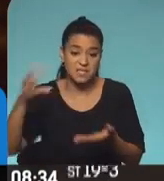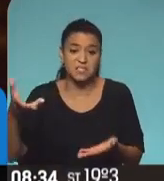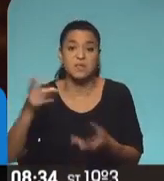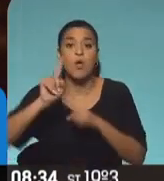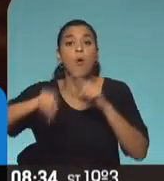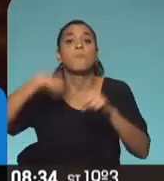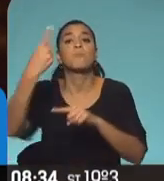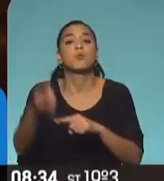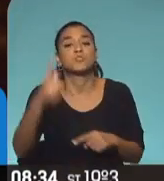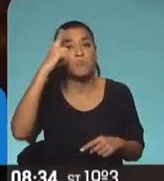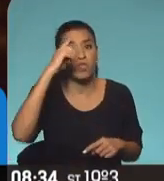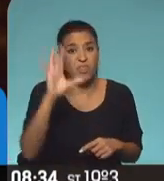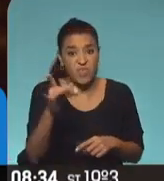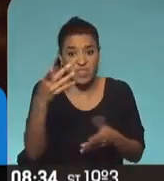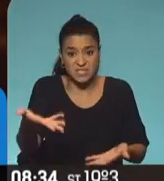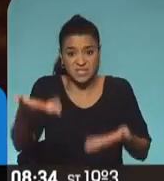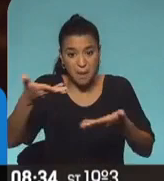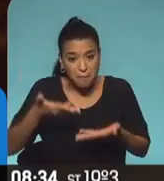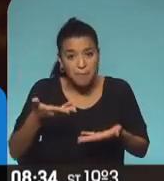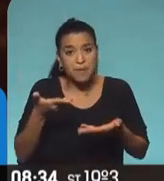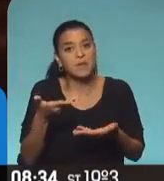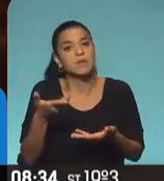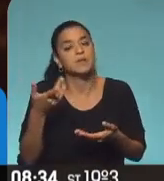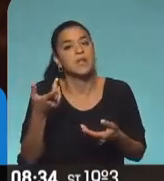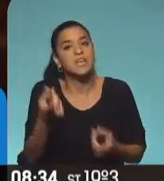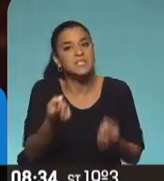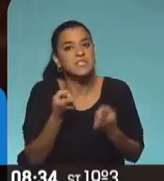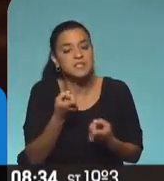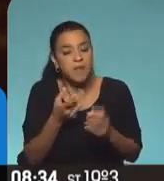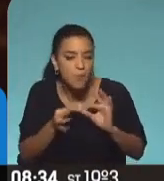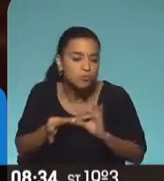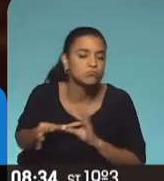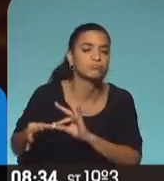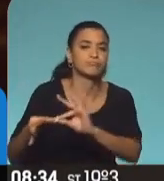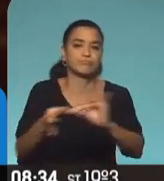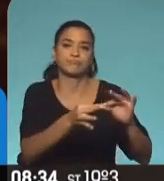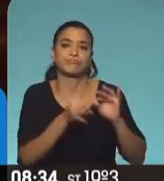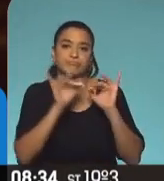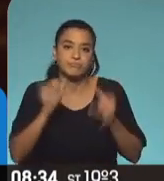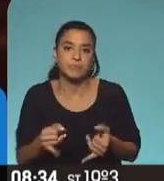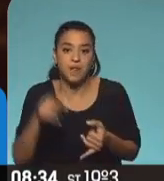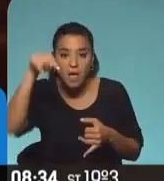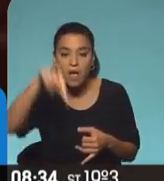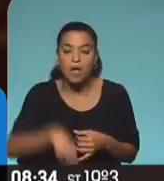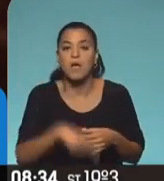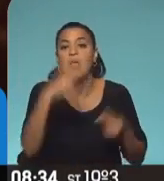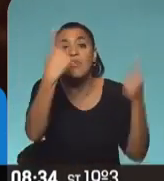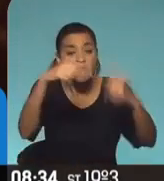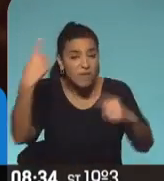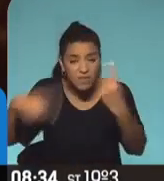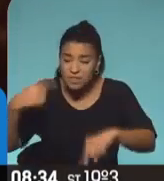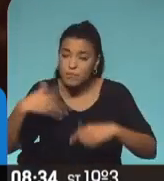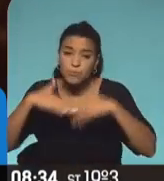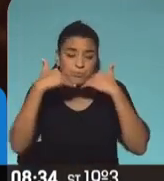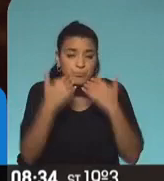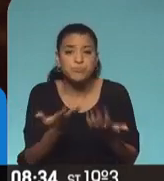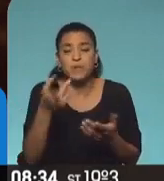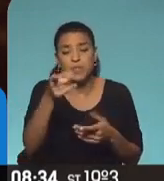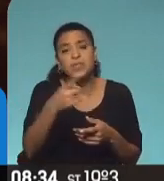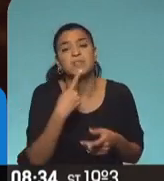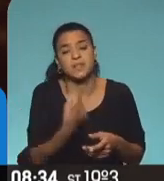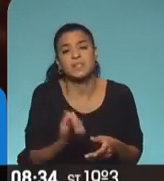próximo siempre es imprescindible que estemos todos juntos y acá con todos los matices con la diversidad que significa